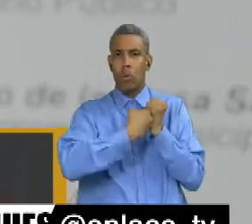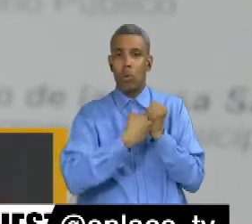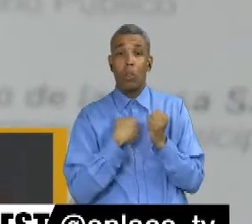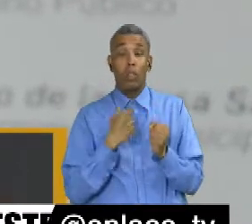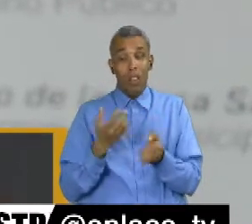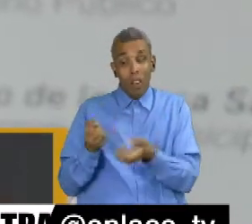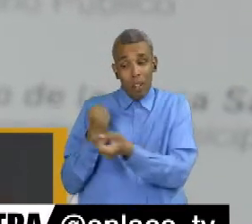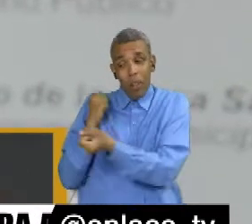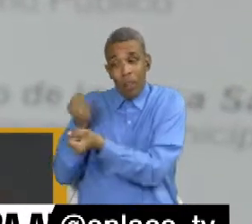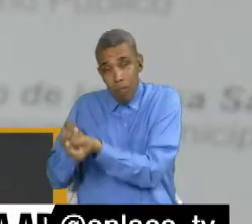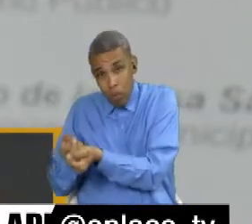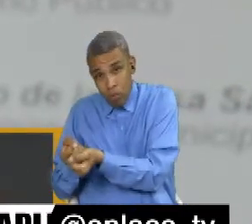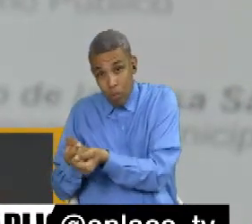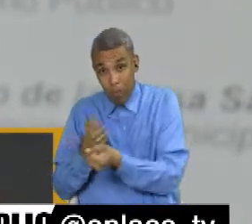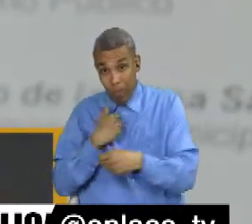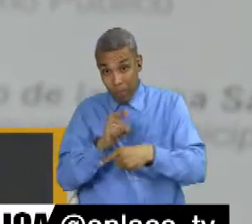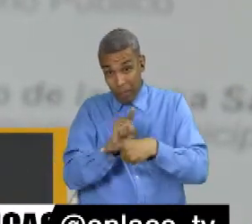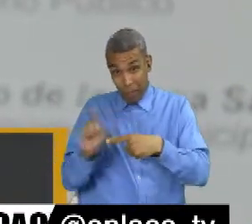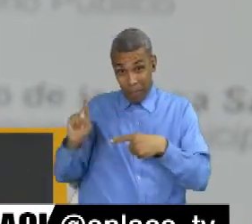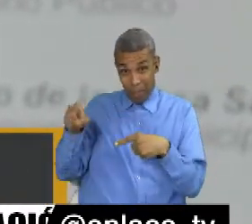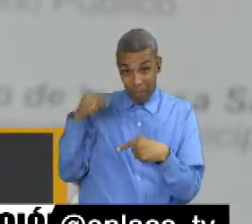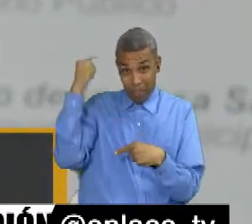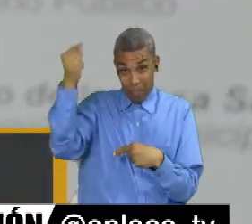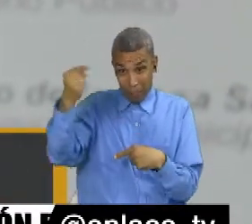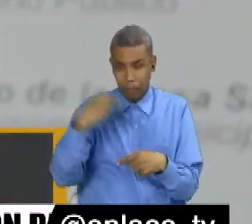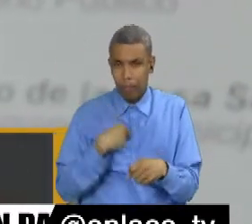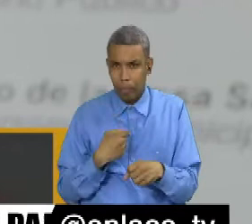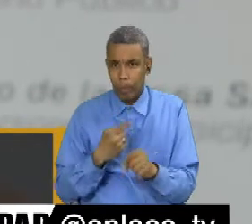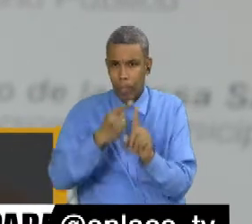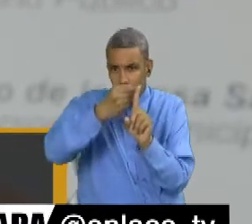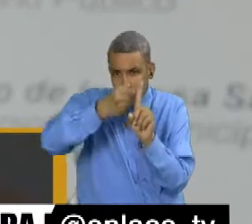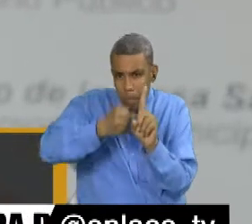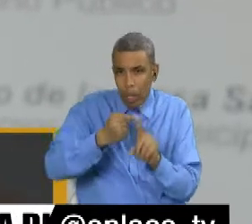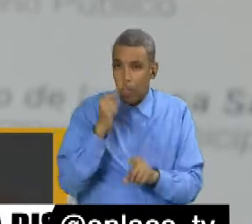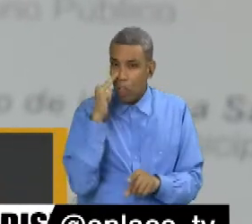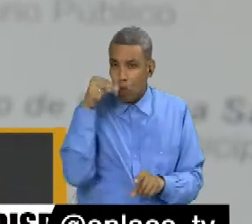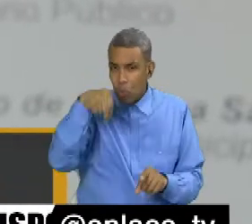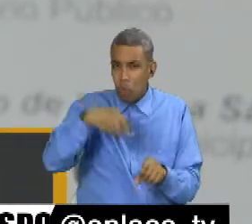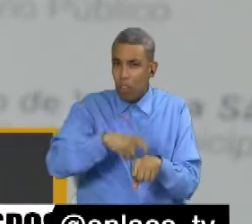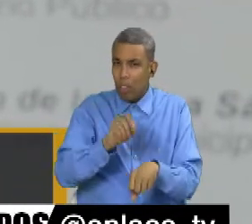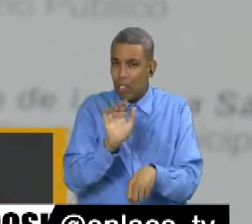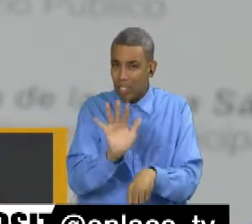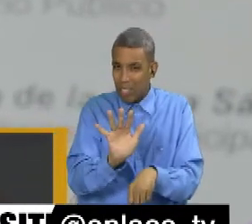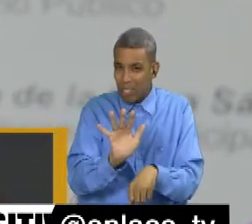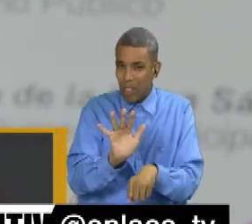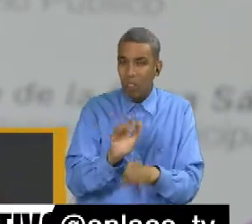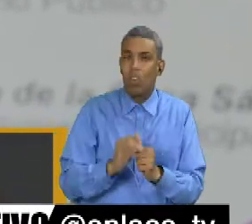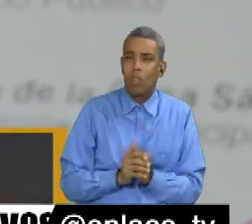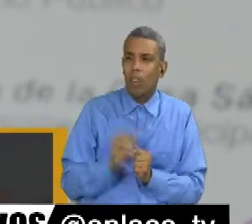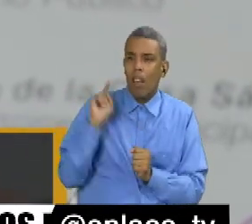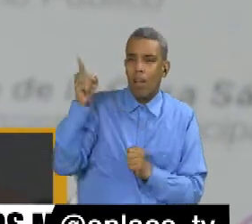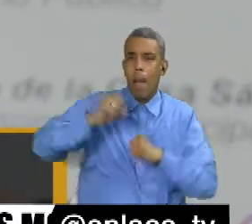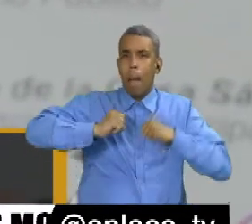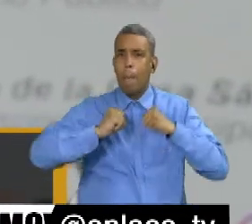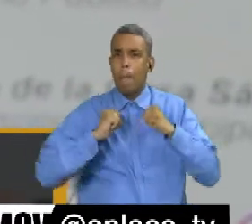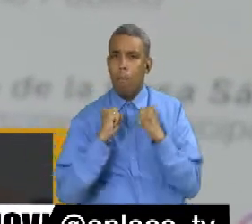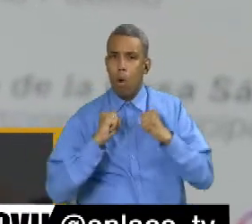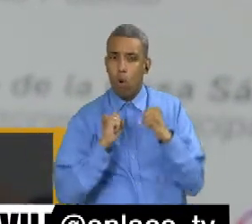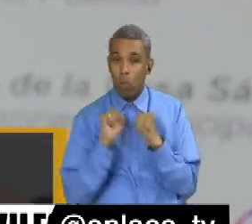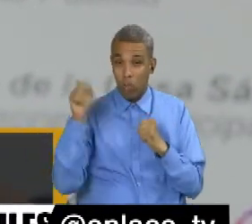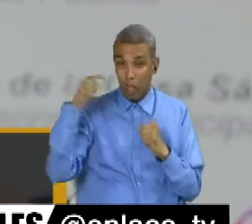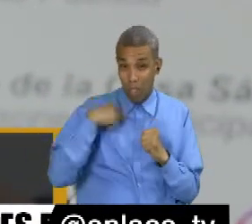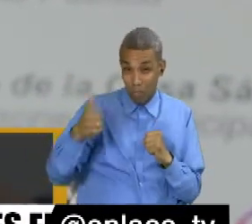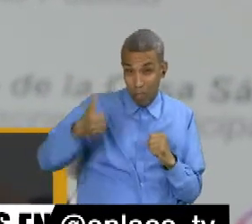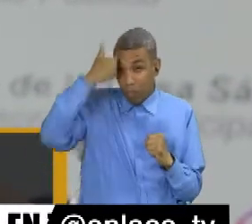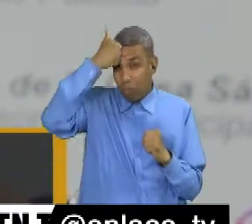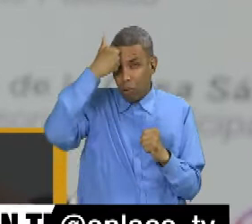especial. La otra semana, el lunes 5 de junio, tenemos a las 3 de la tarde una reunión en Bogotá directamente con el superintendente de